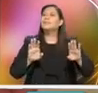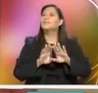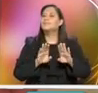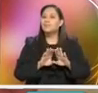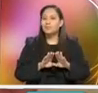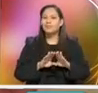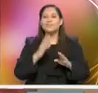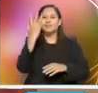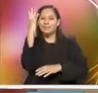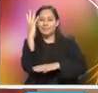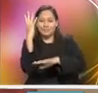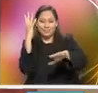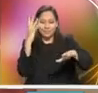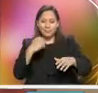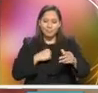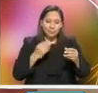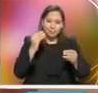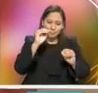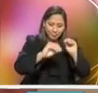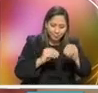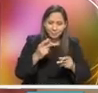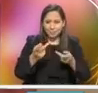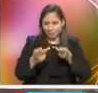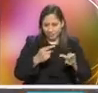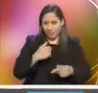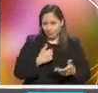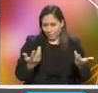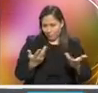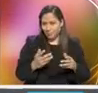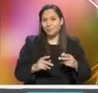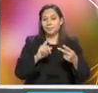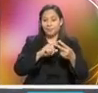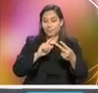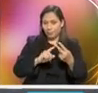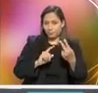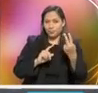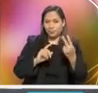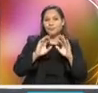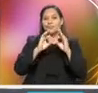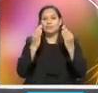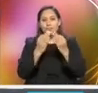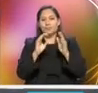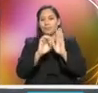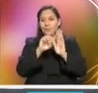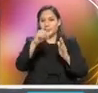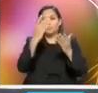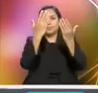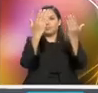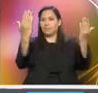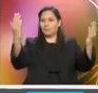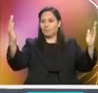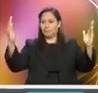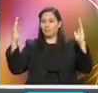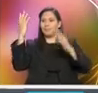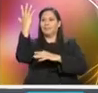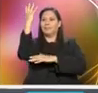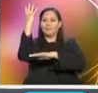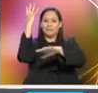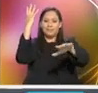un gran jardín que tú haces, no es más que eso. Y hay dos maneras de hacerlo. Una, si hicieras una gran jardinera, la cual